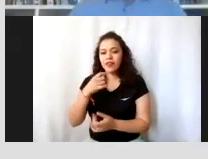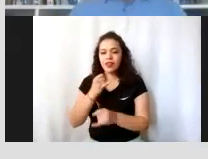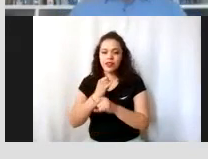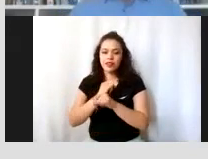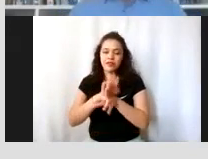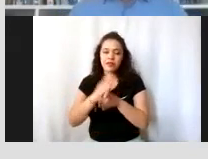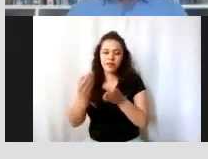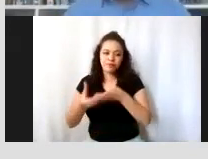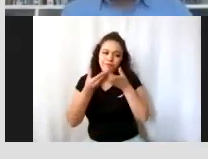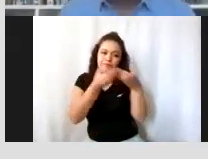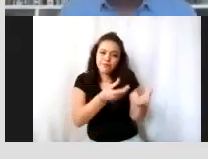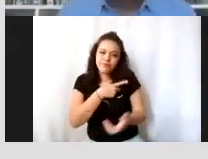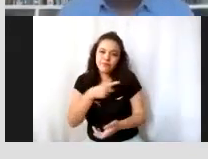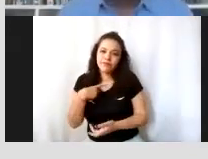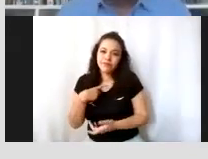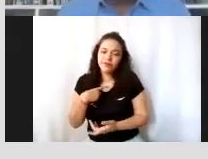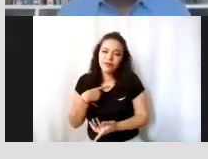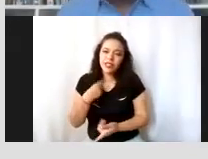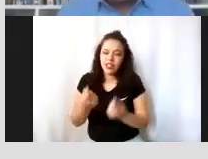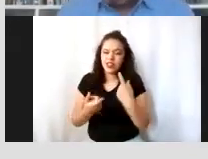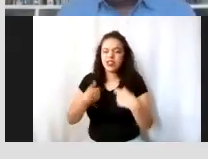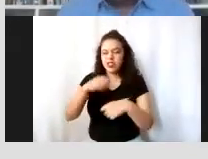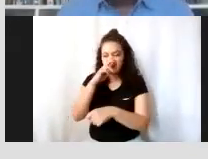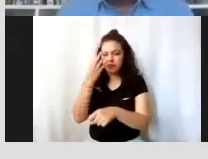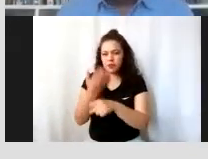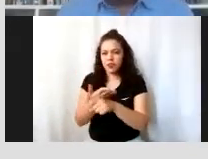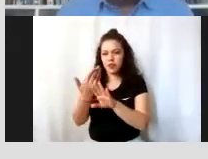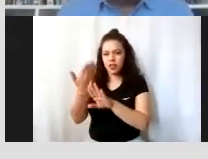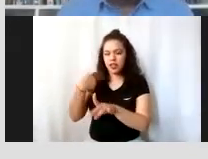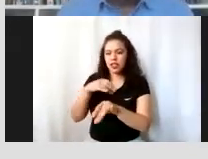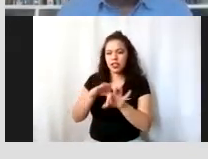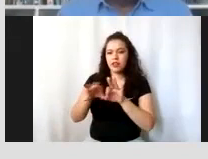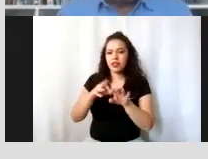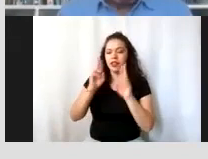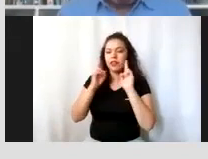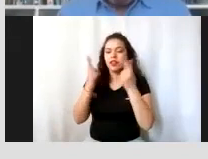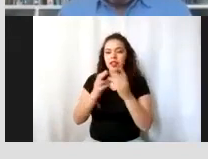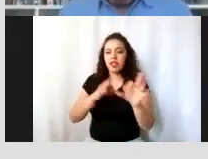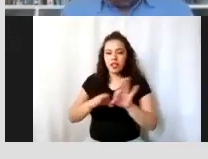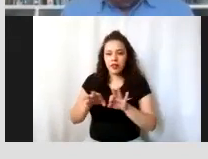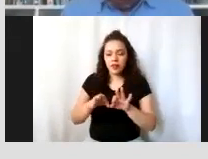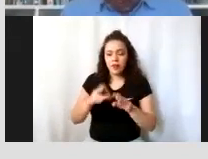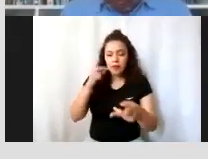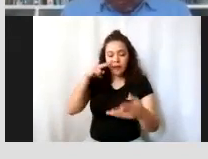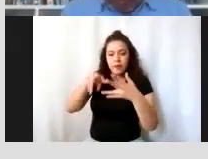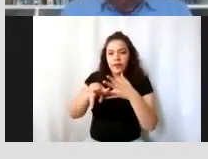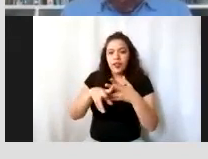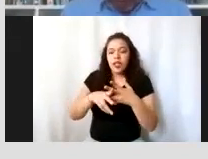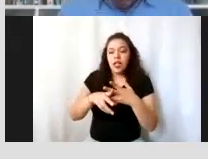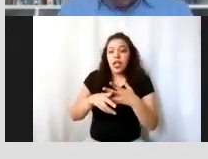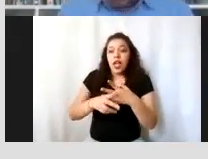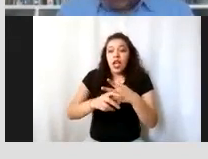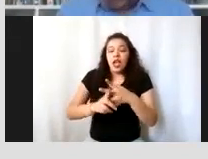Alguna vez yo trabajé igual como responsable de la unidad de transparencia en un órgano de gobierno de la Ciudad de